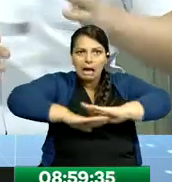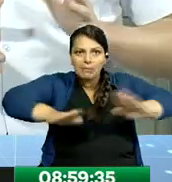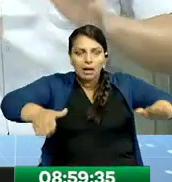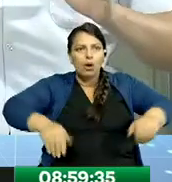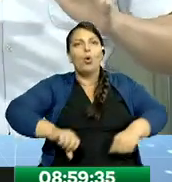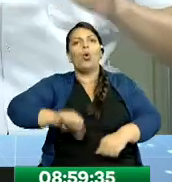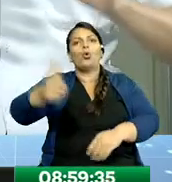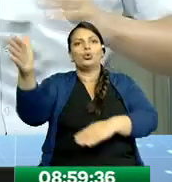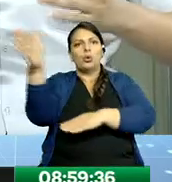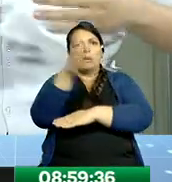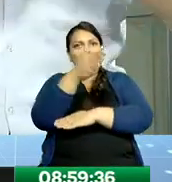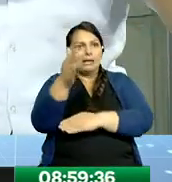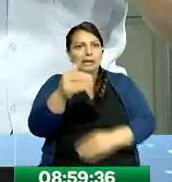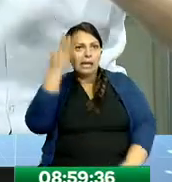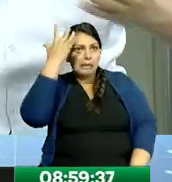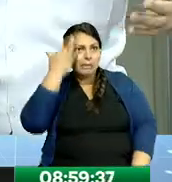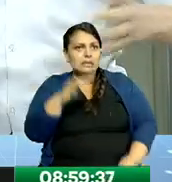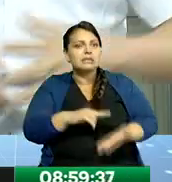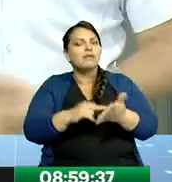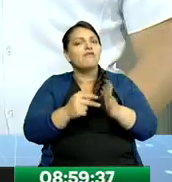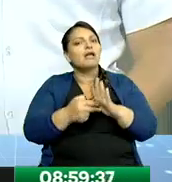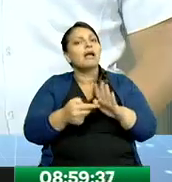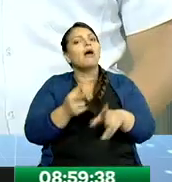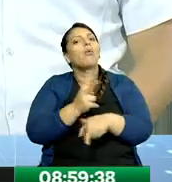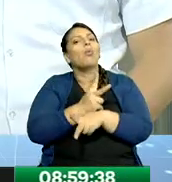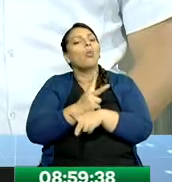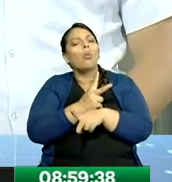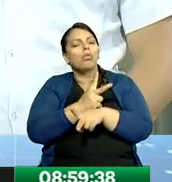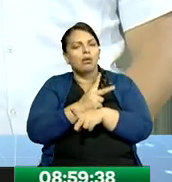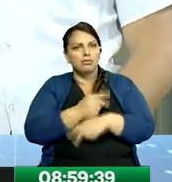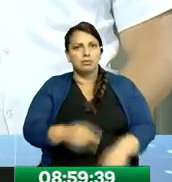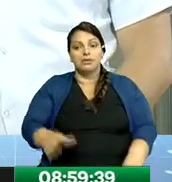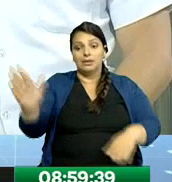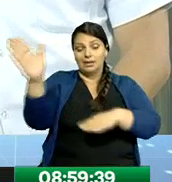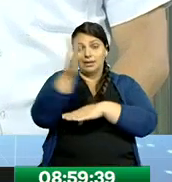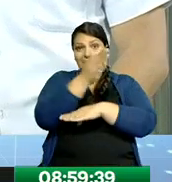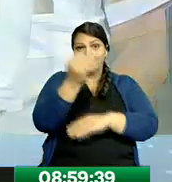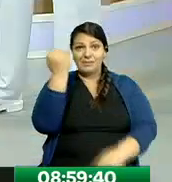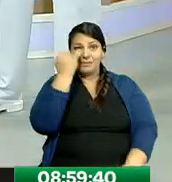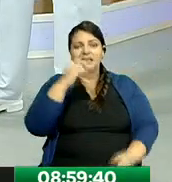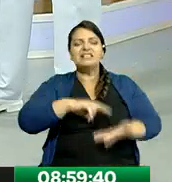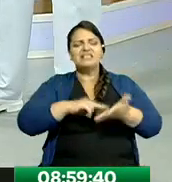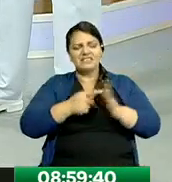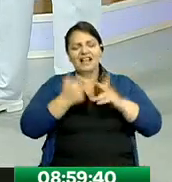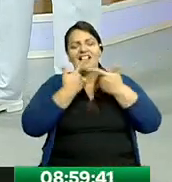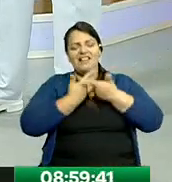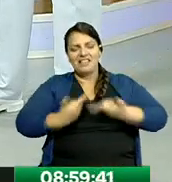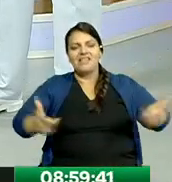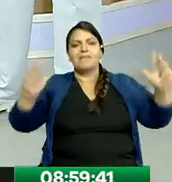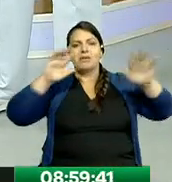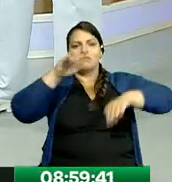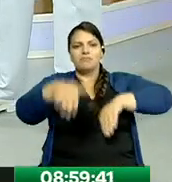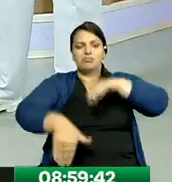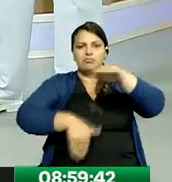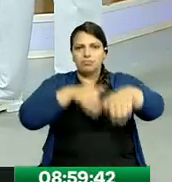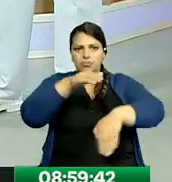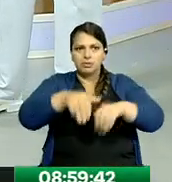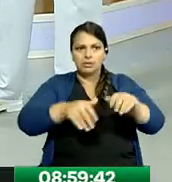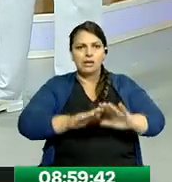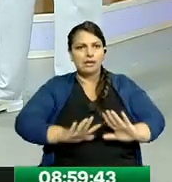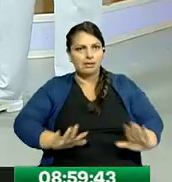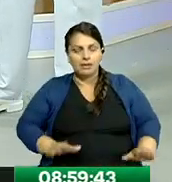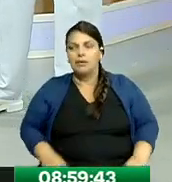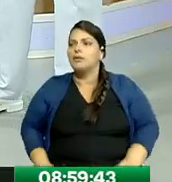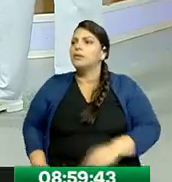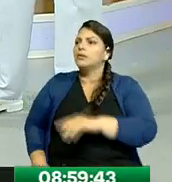precaución, y tenemos la bandera verde, que es que se pueda hacer uso de las playas. Ahora, si por algún motivo a mí me está llevando la corriente,